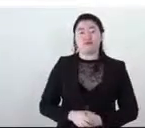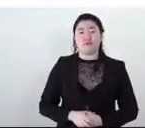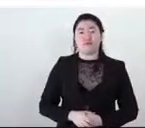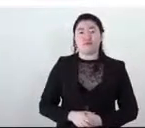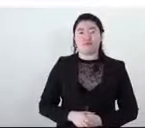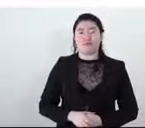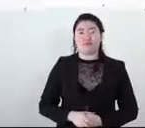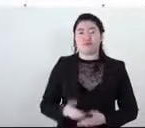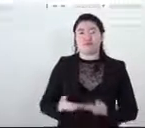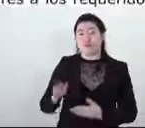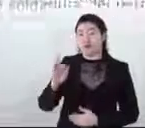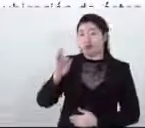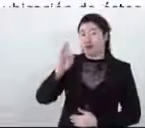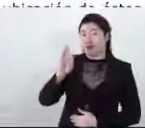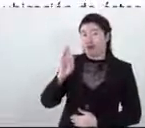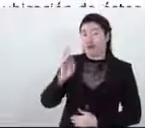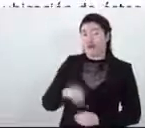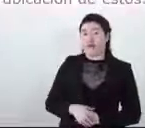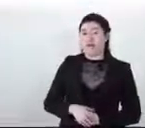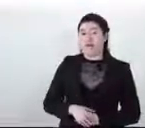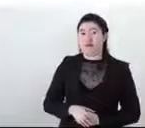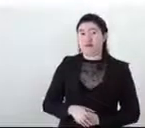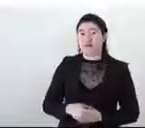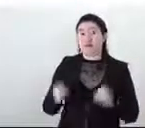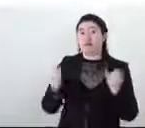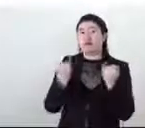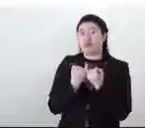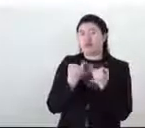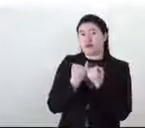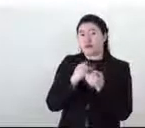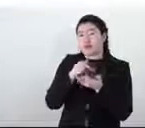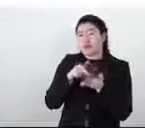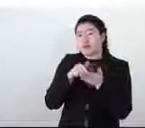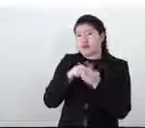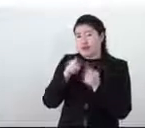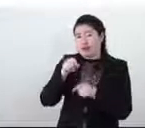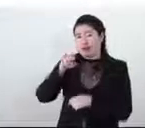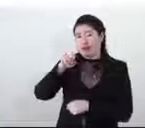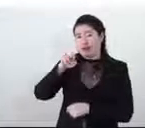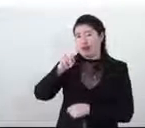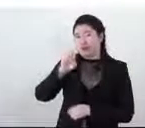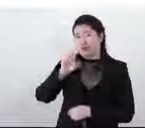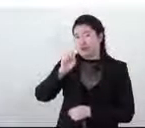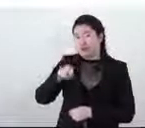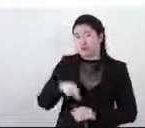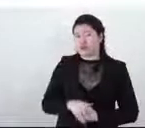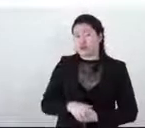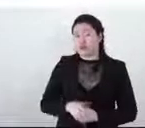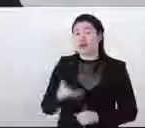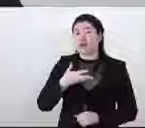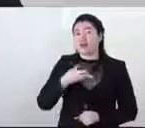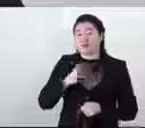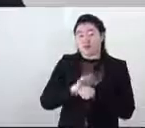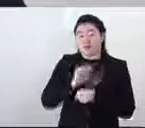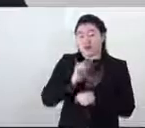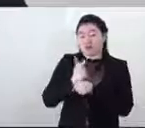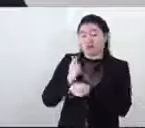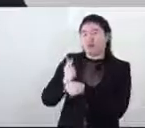Inciso F, detalles observados en las soldaduras de los pernos Nelson, entre los cuales se tienen los siguientes